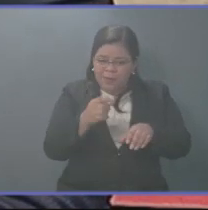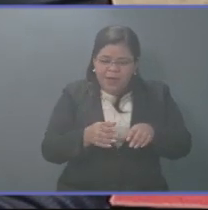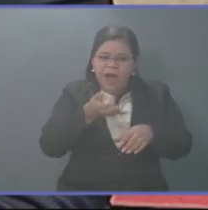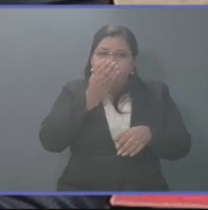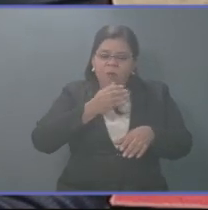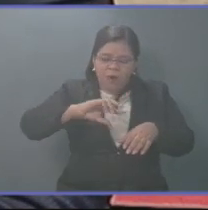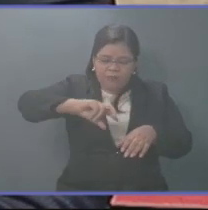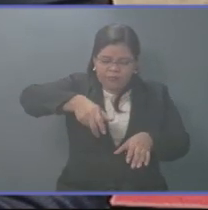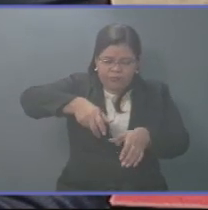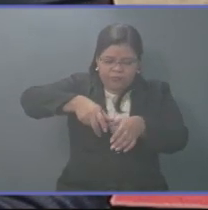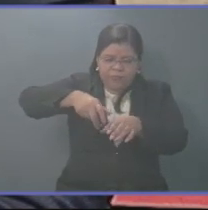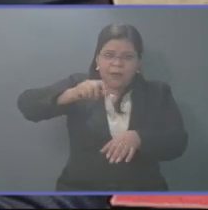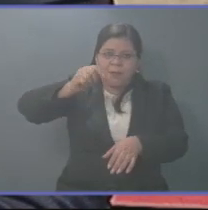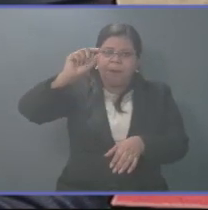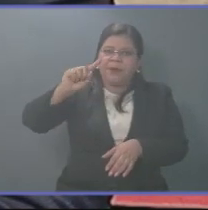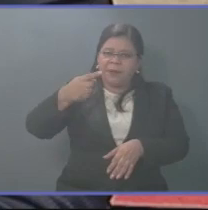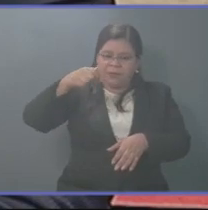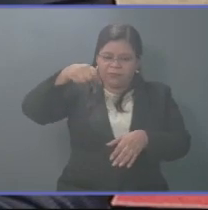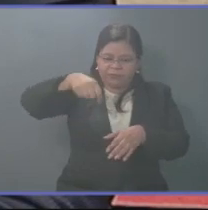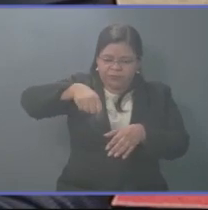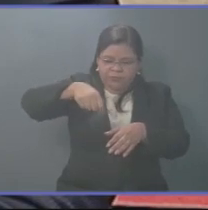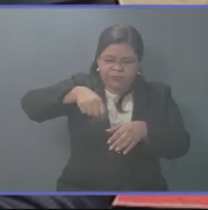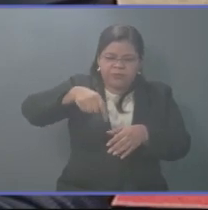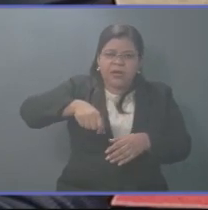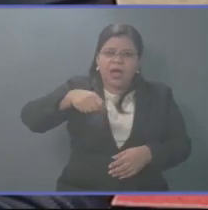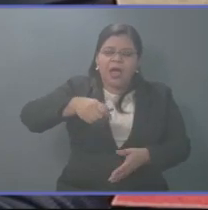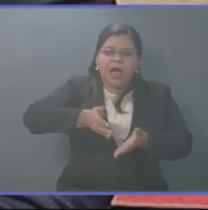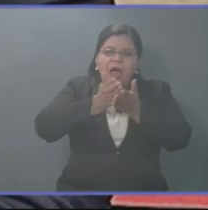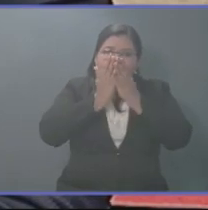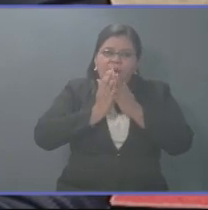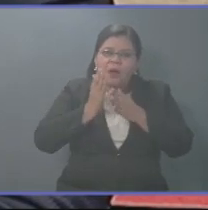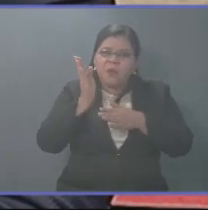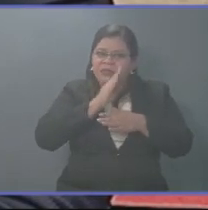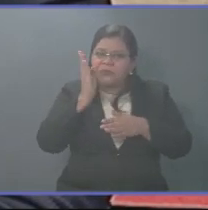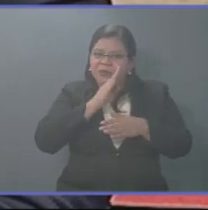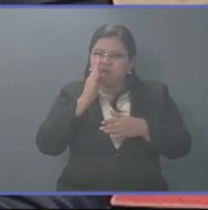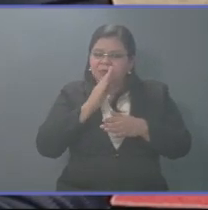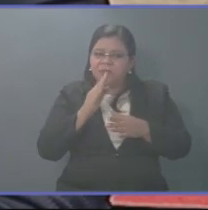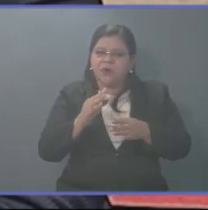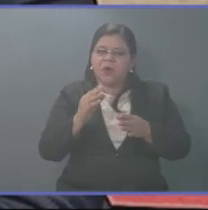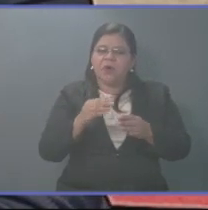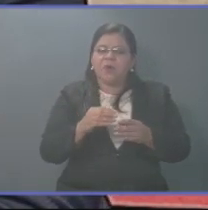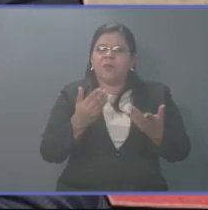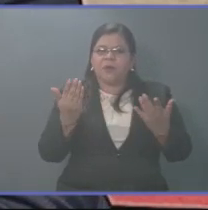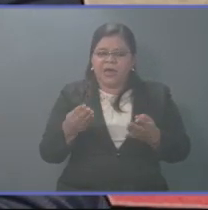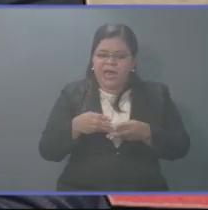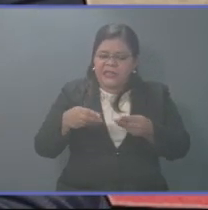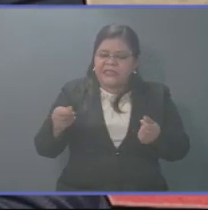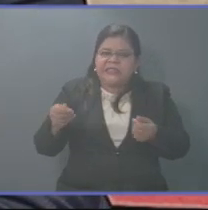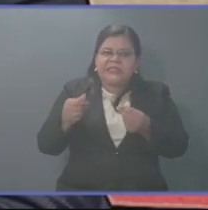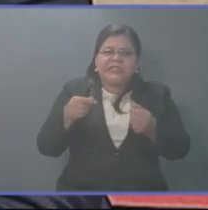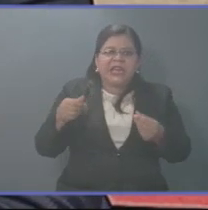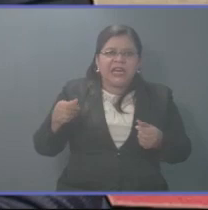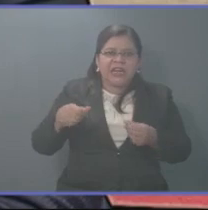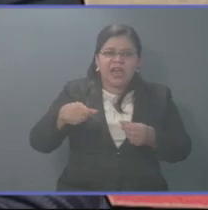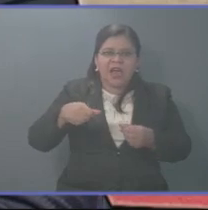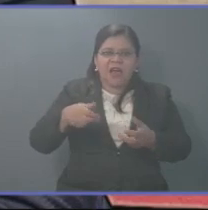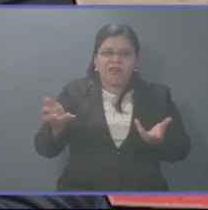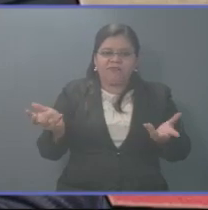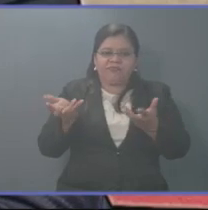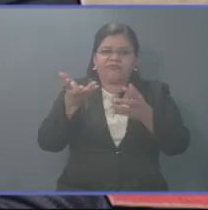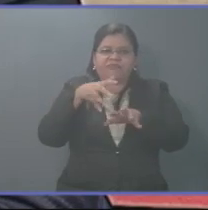le llega a la casa es con la tierra de la reparación, y es la primera que le llega a la